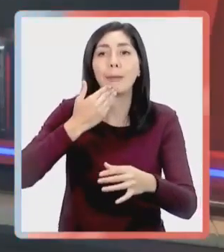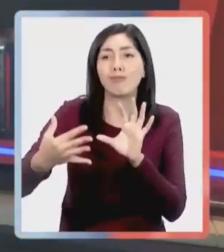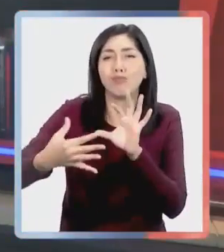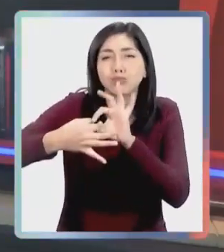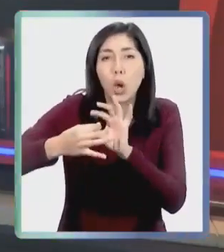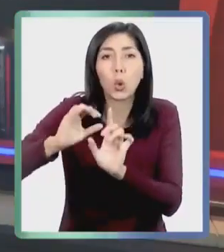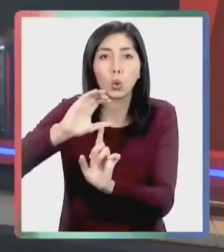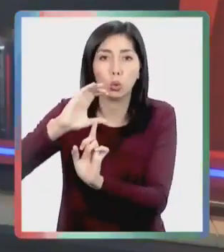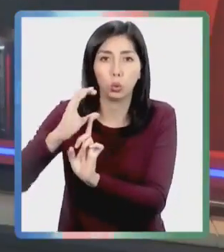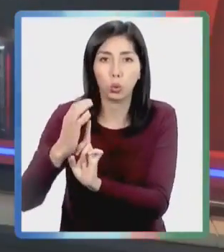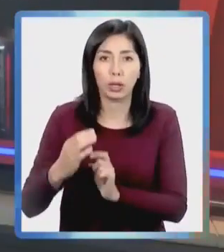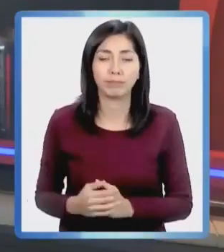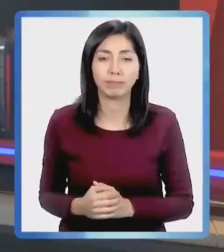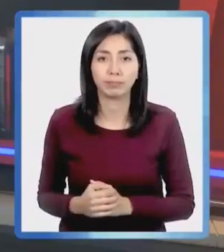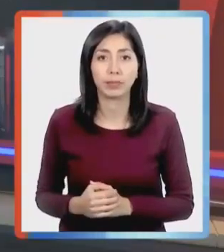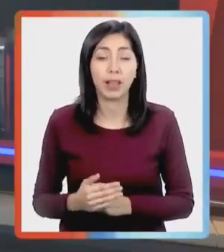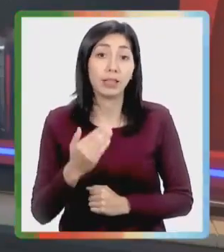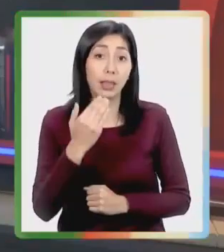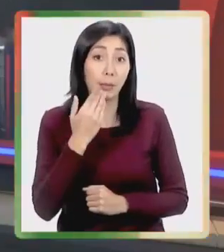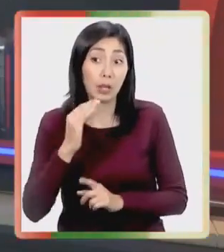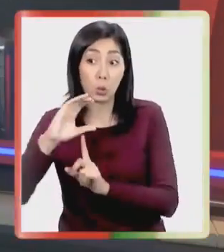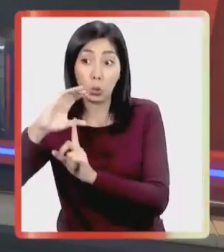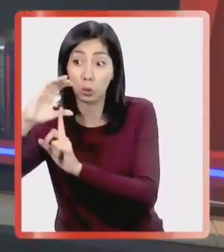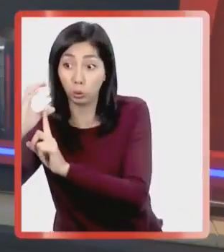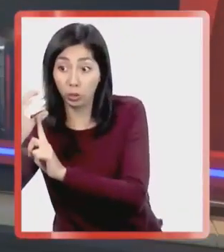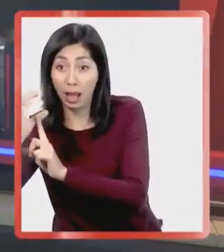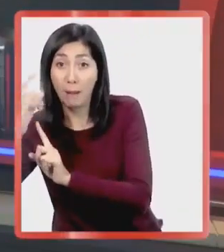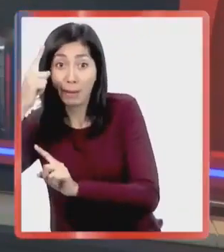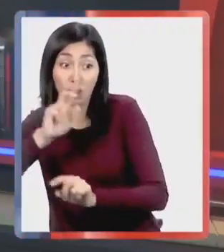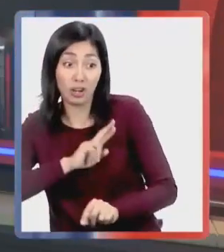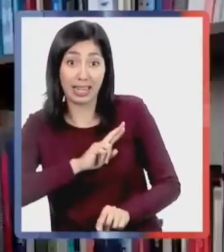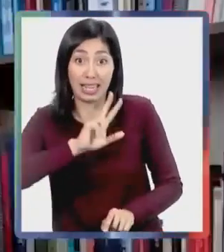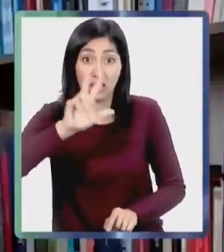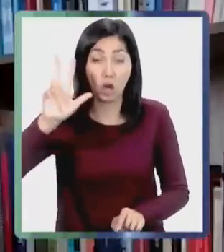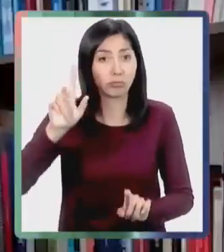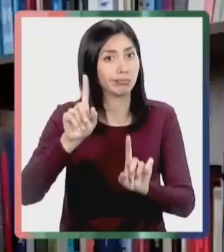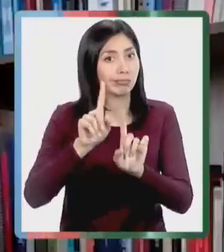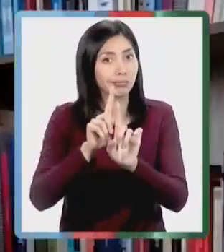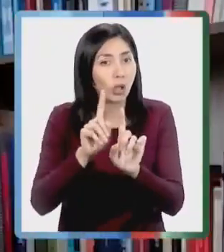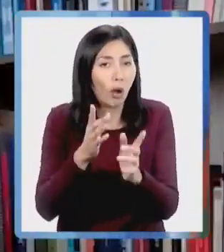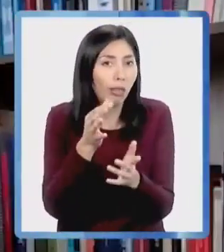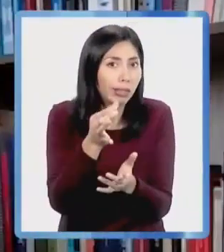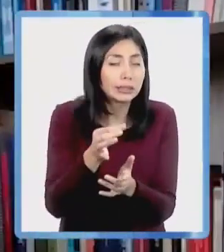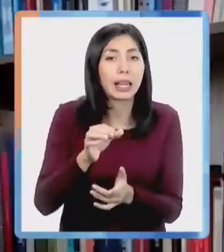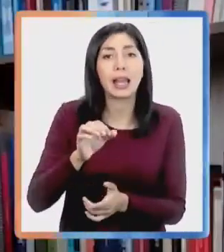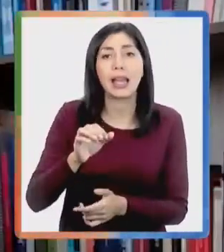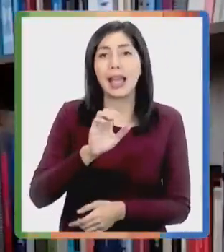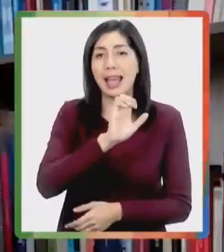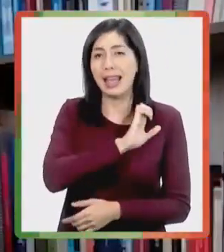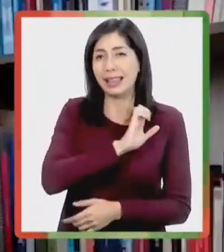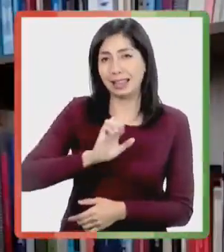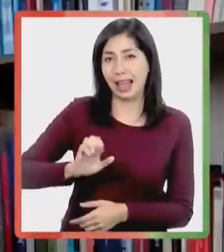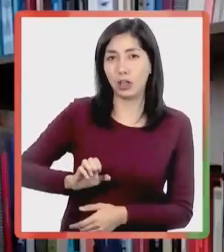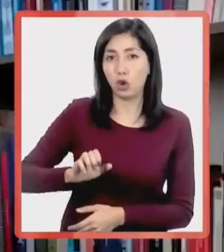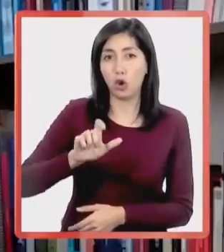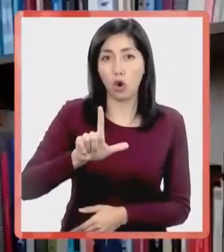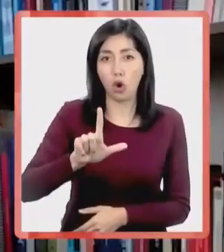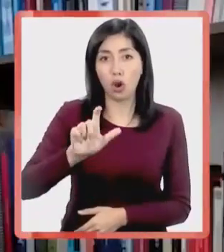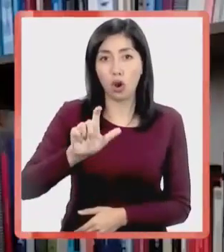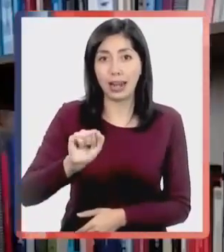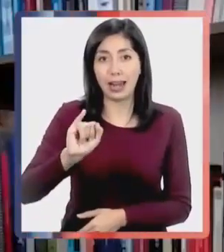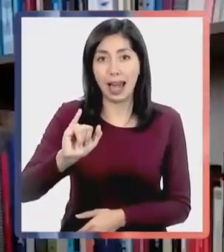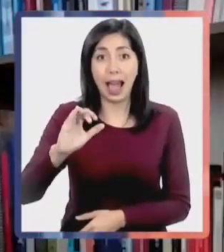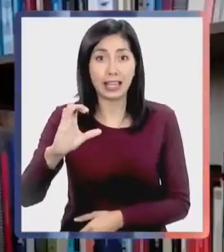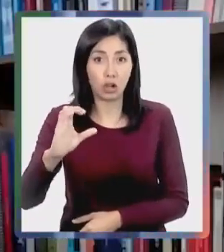culturas. Y también la cultura, pero no la religión. O sea, ahí hacer la decisión, ya somos un Estado laico hace mucho tiempo,